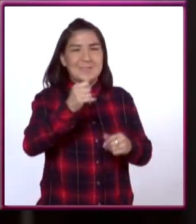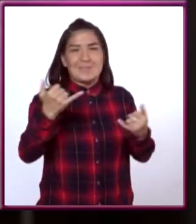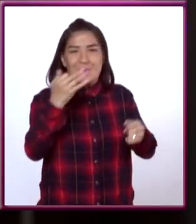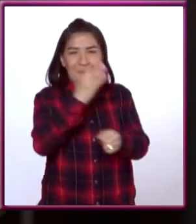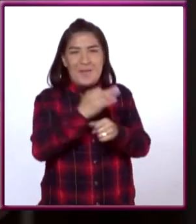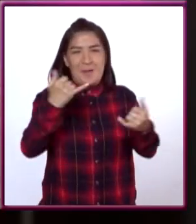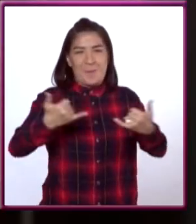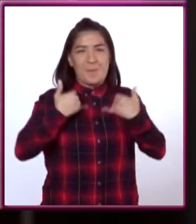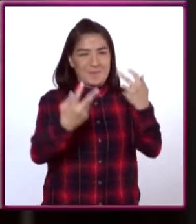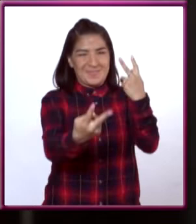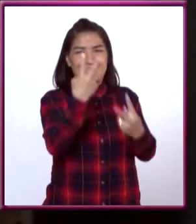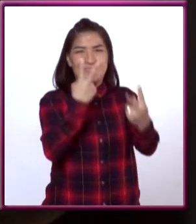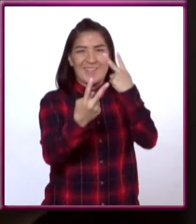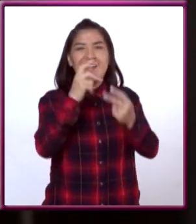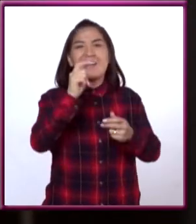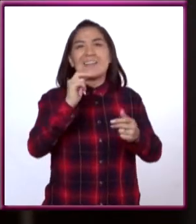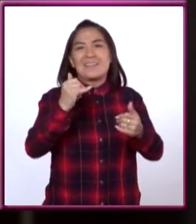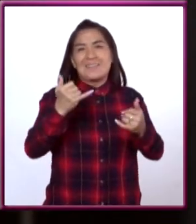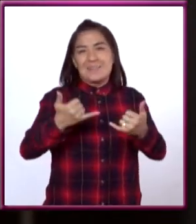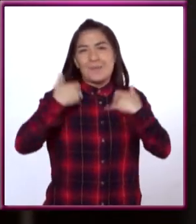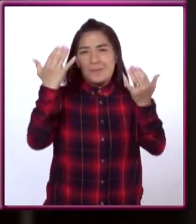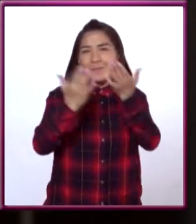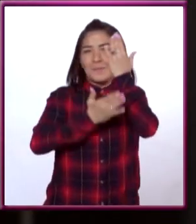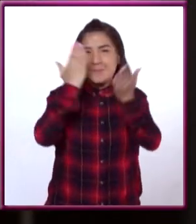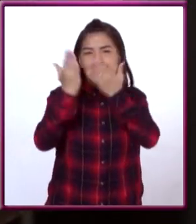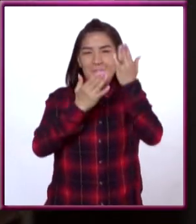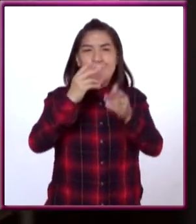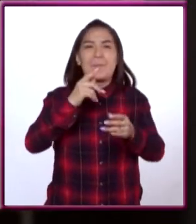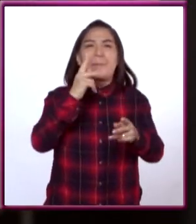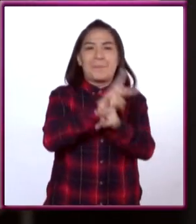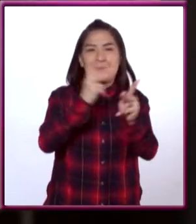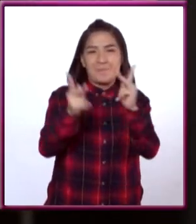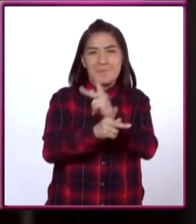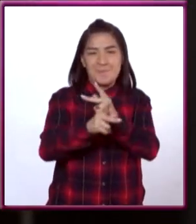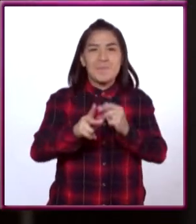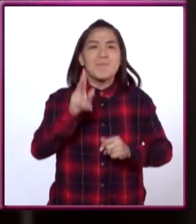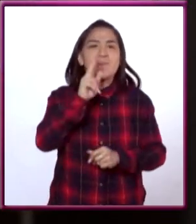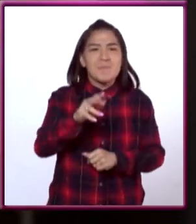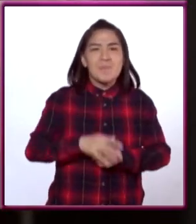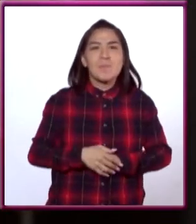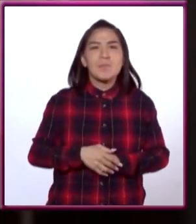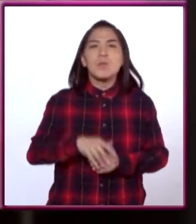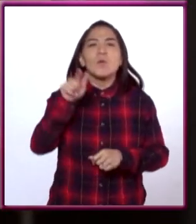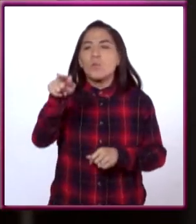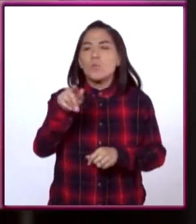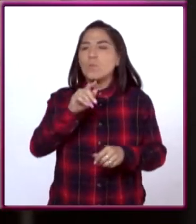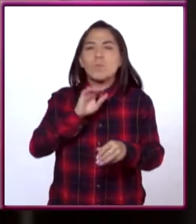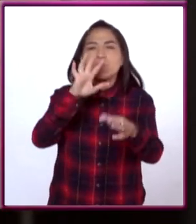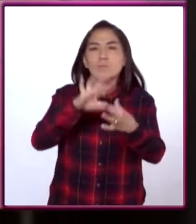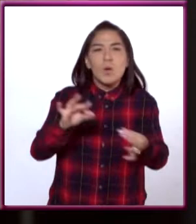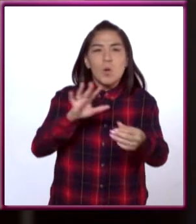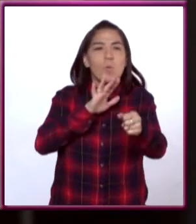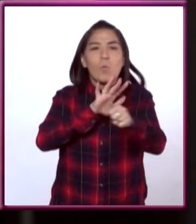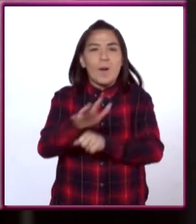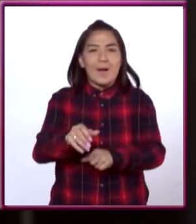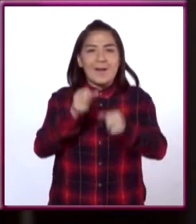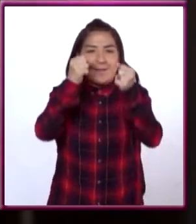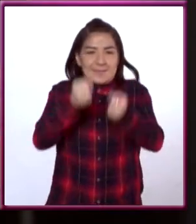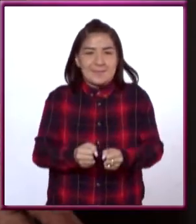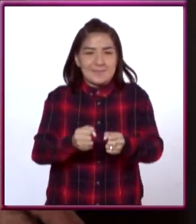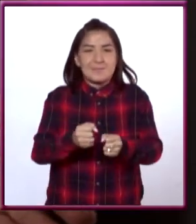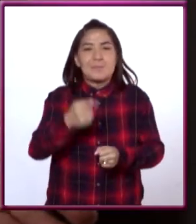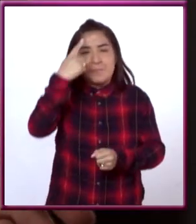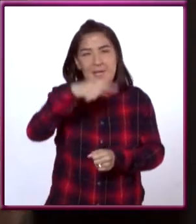que nos están viendo, ¿no? De bachillerato y que están en pensamiento matemático, ¿qué modelos matemáticos nos podrían decir que